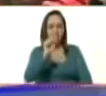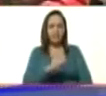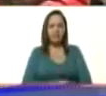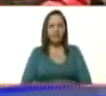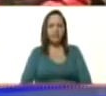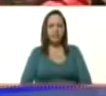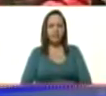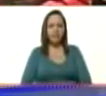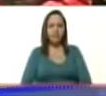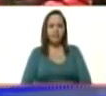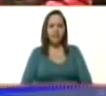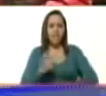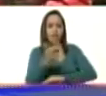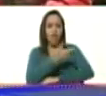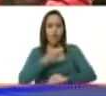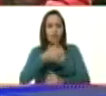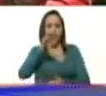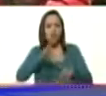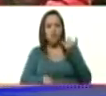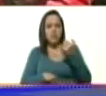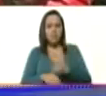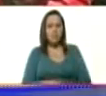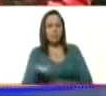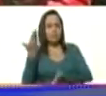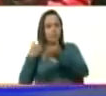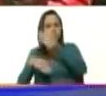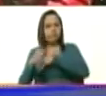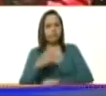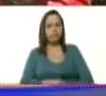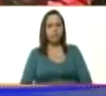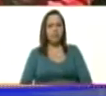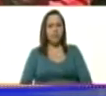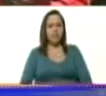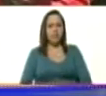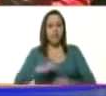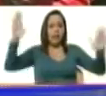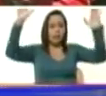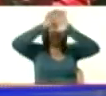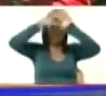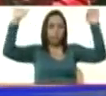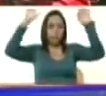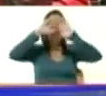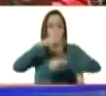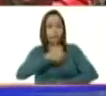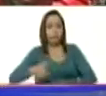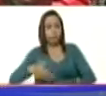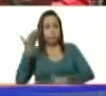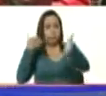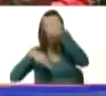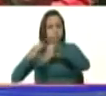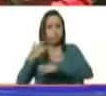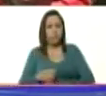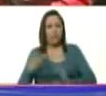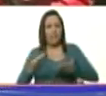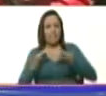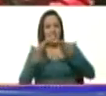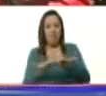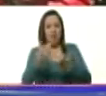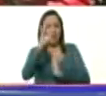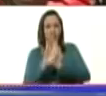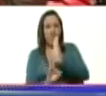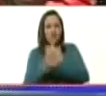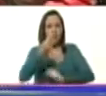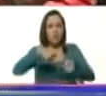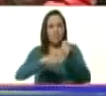Y en el gobierno último de la Cuarta República, el de Carlos Andrés Pérez, el que le entregó al Fondo Monetario y al